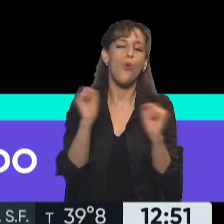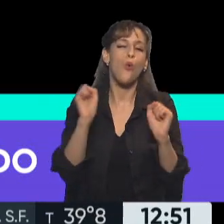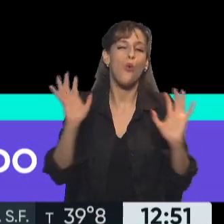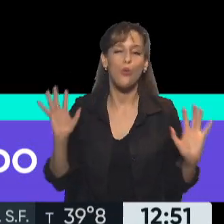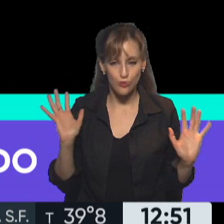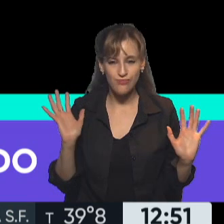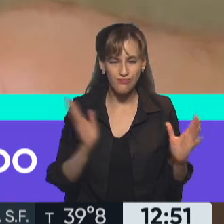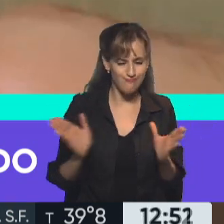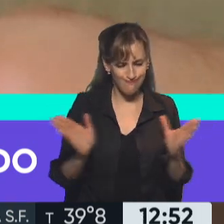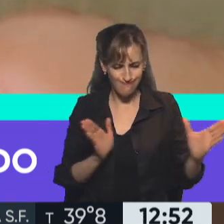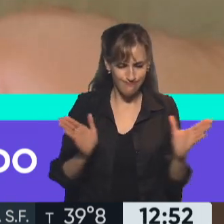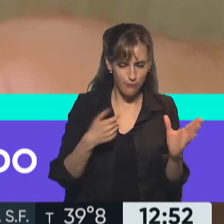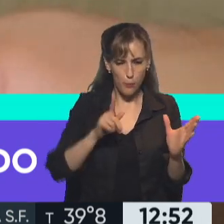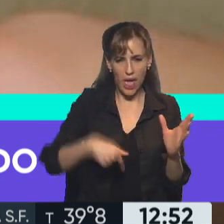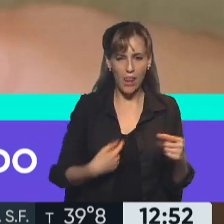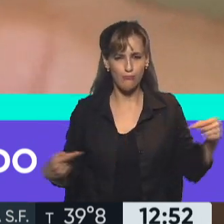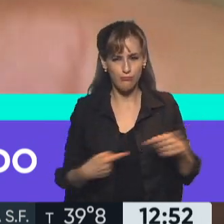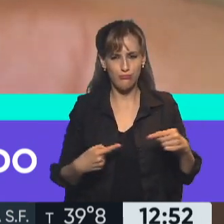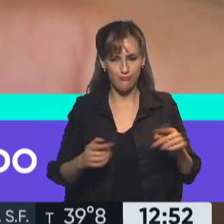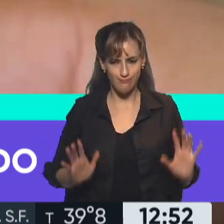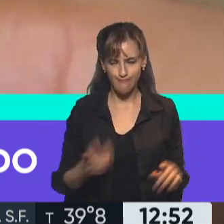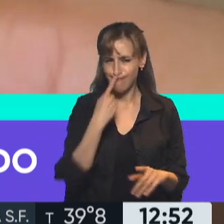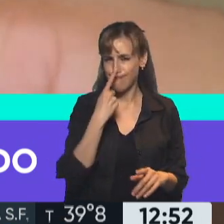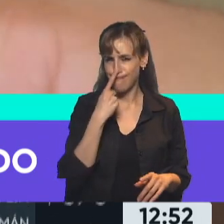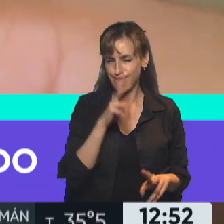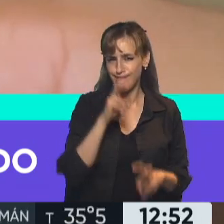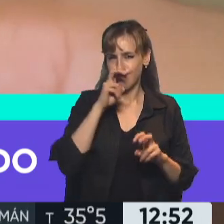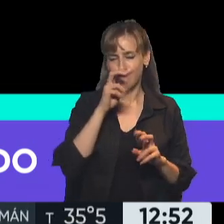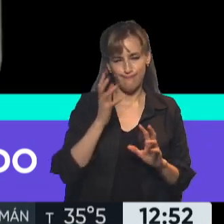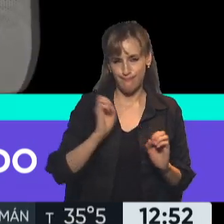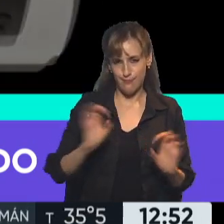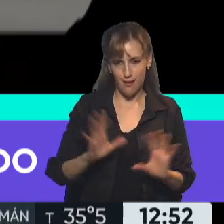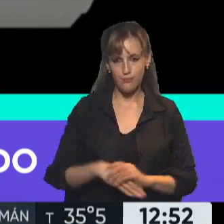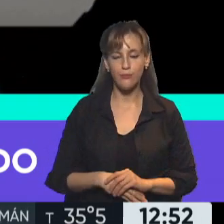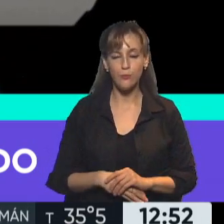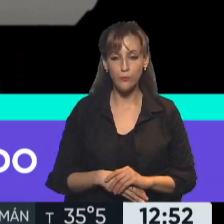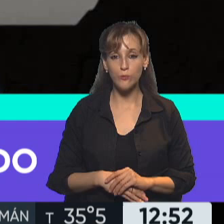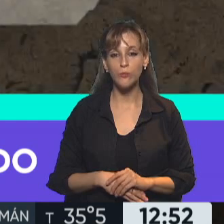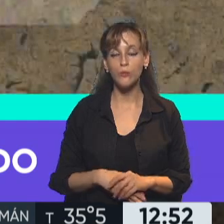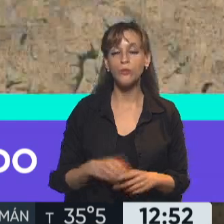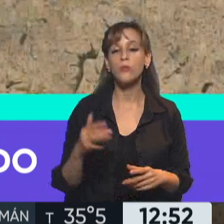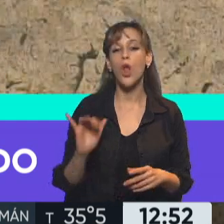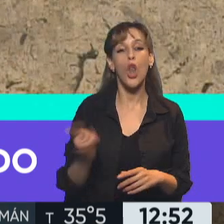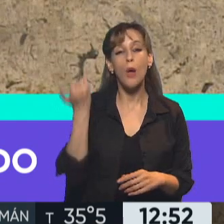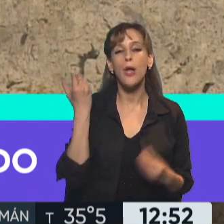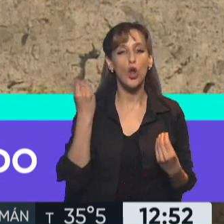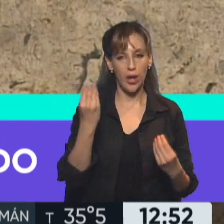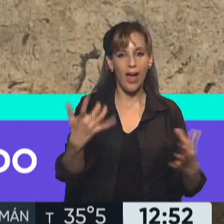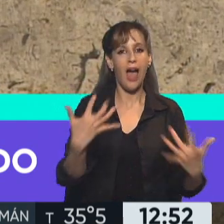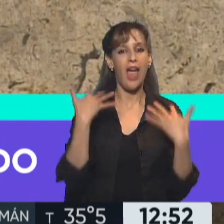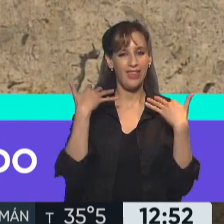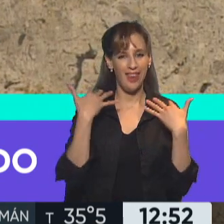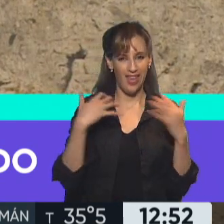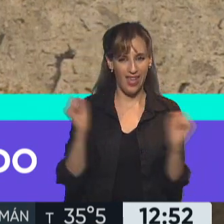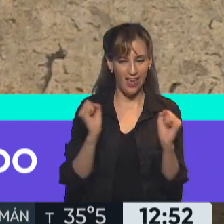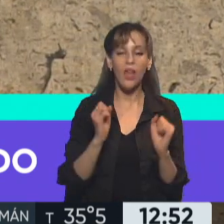refrigerados, lo cual puede afectar nuestras vías respiratorias. Lo ideal es que el aire acondicionado se mantenga en unas temperaturas entre